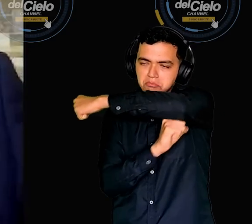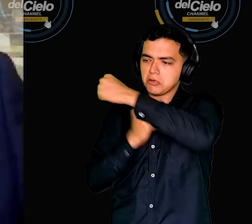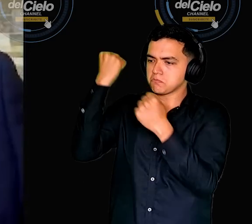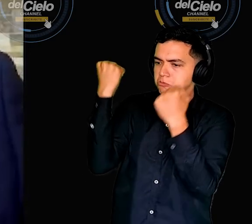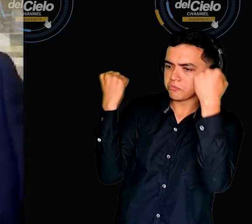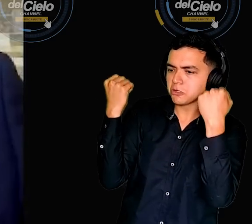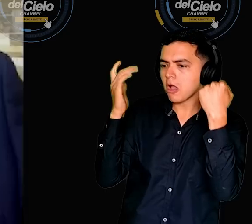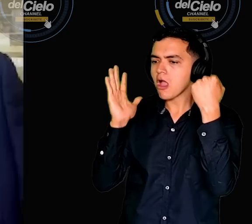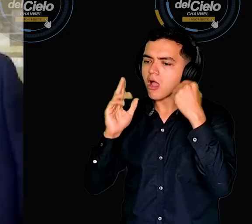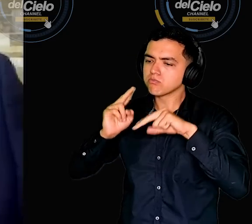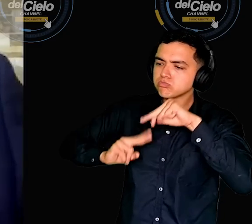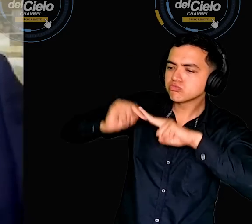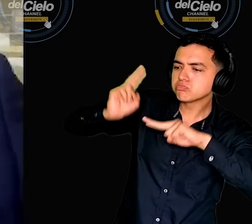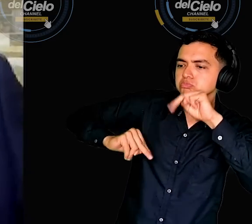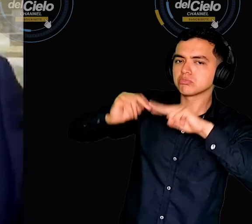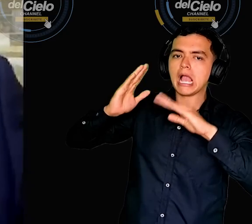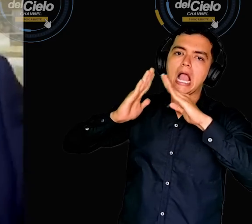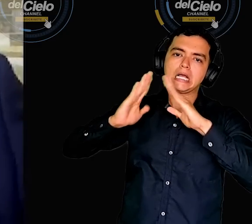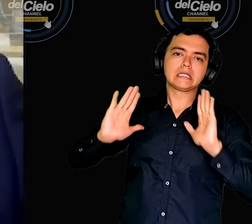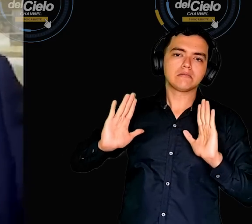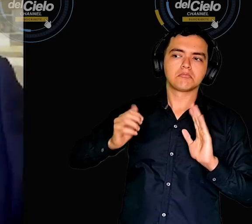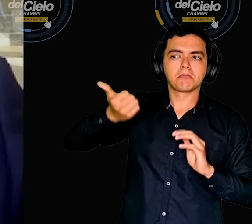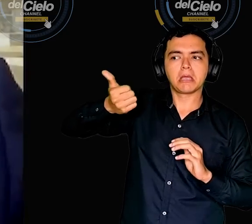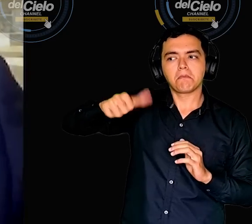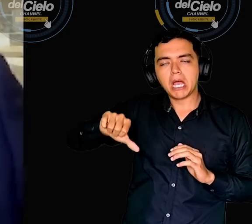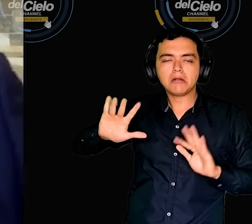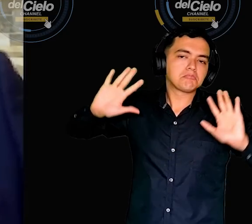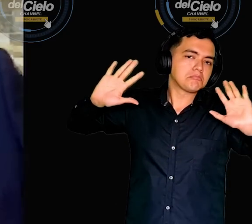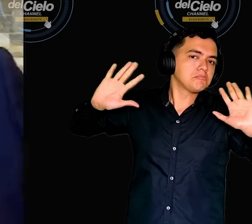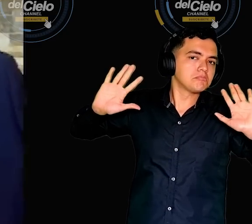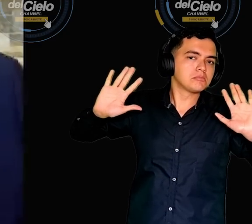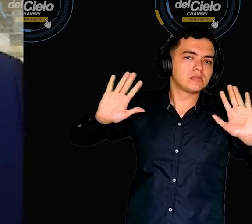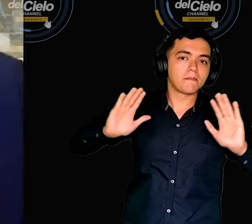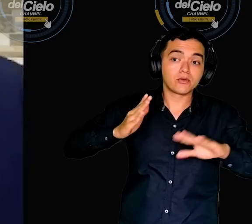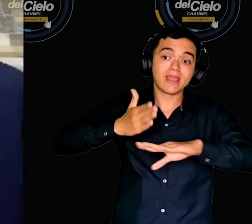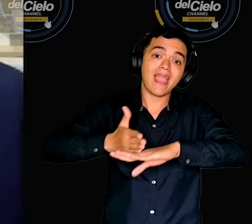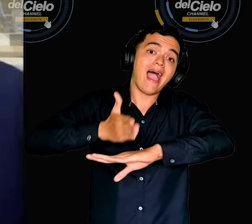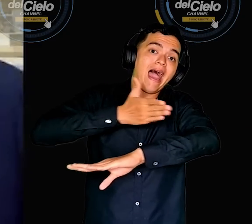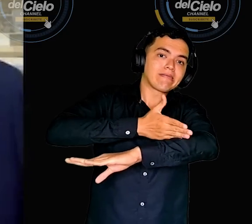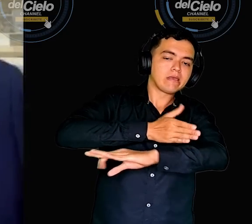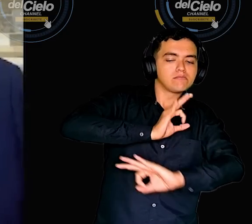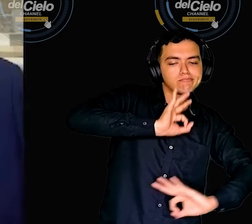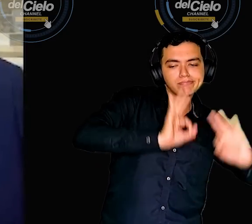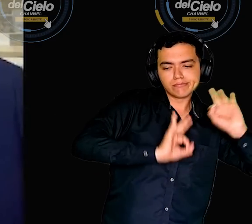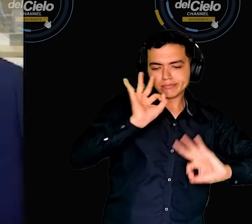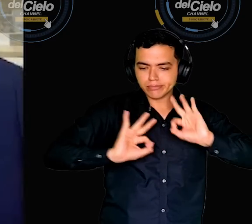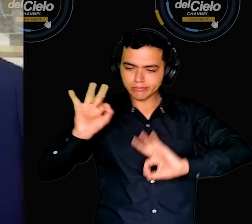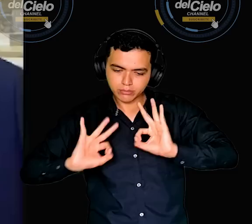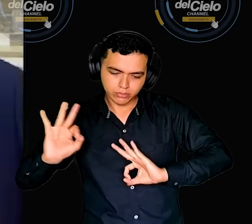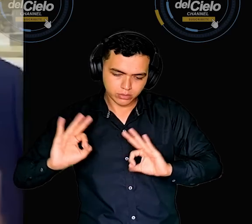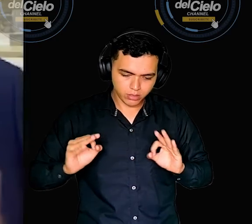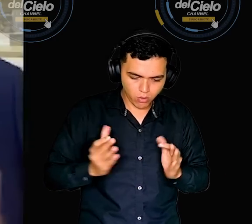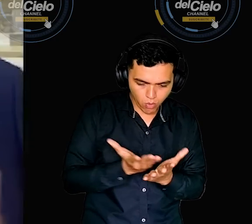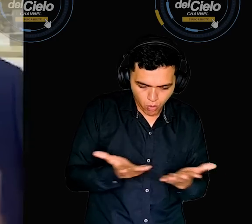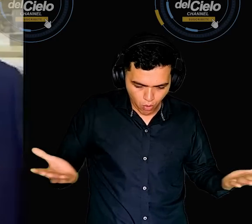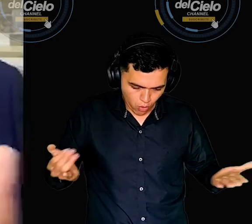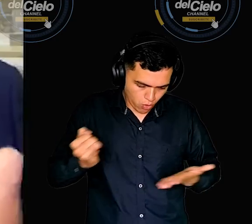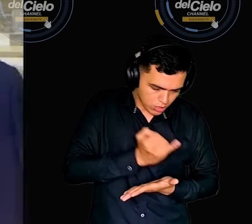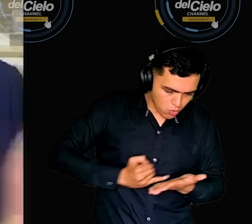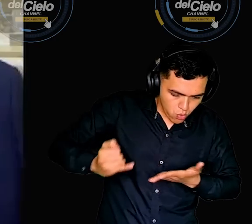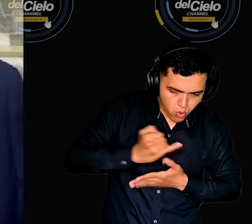llegado. Pero es necesario que el que salga para un lugar tome un mapa